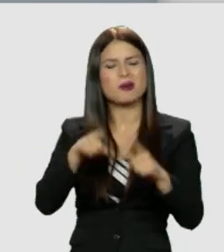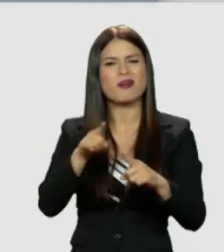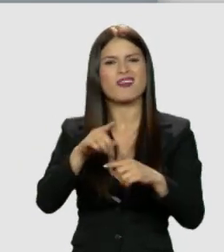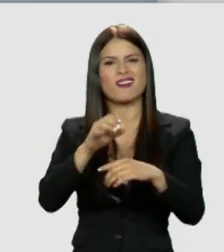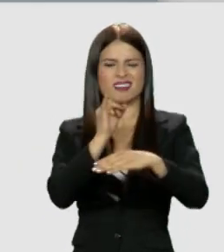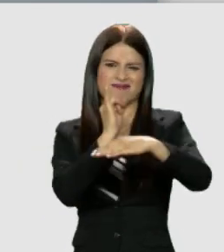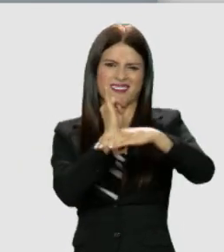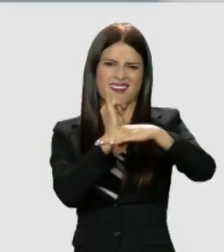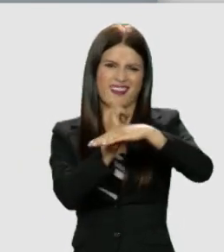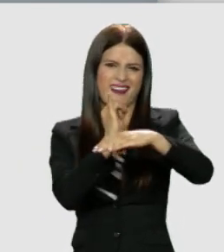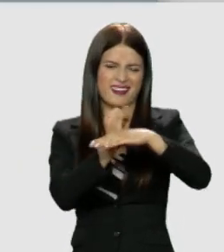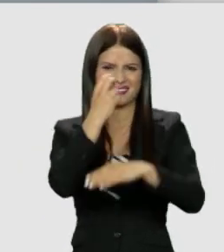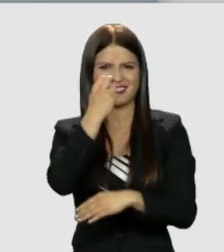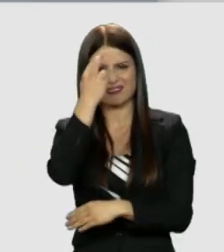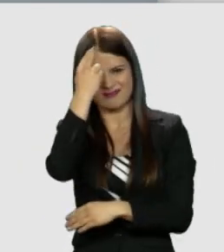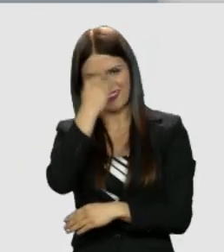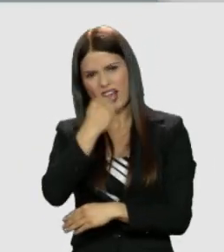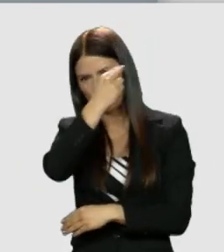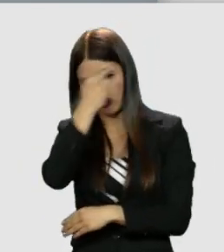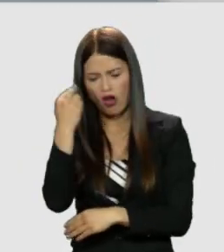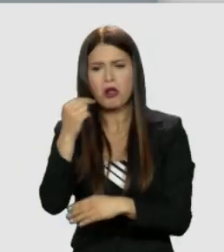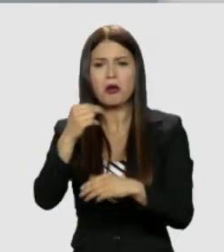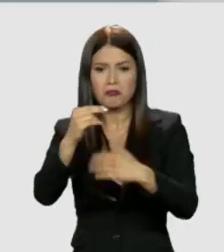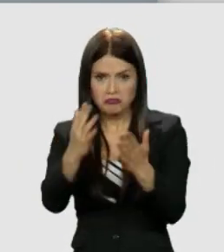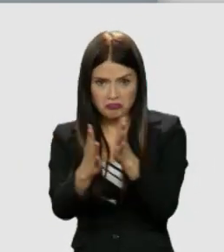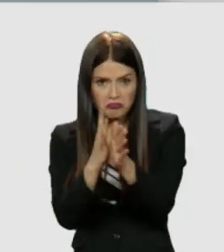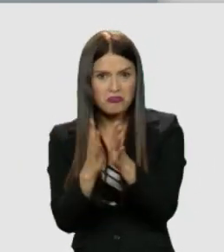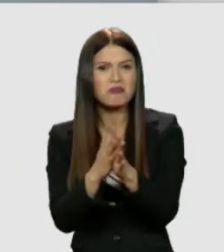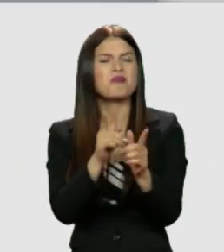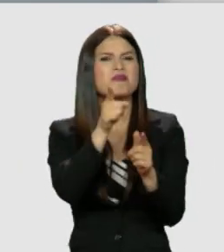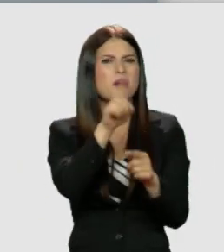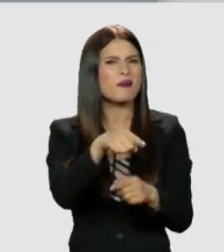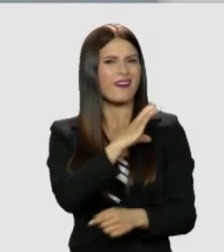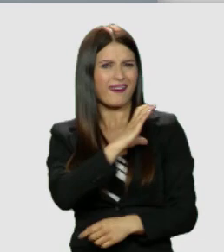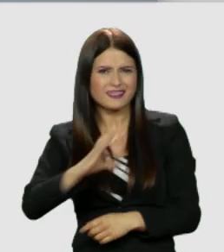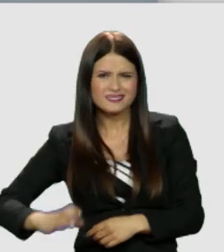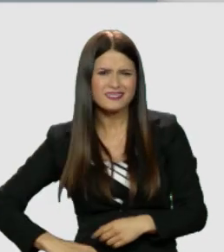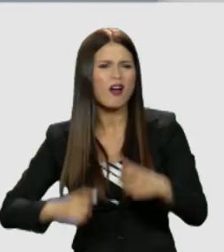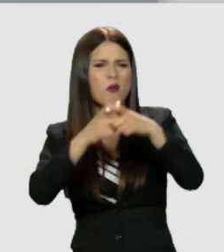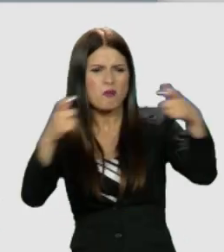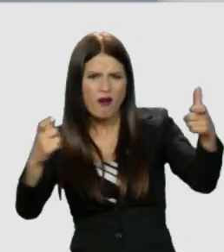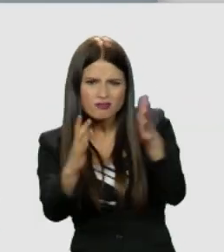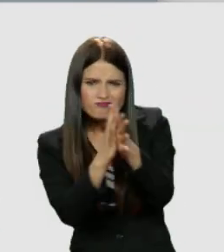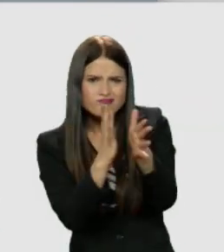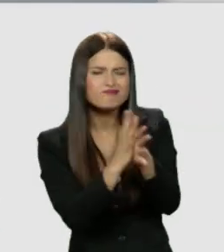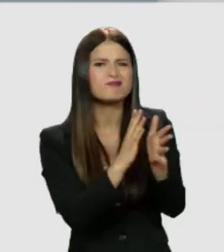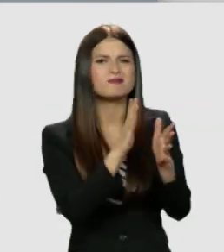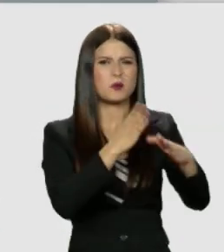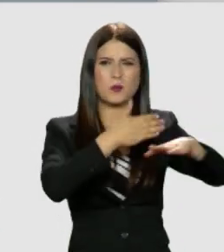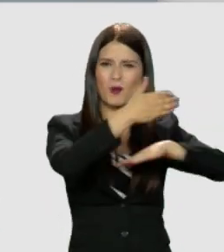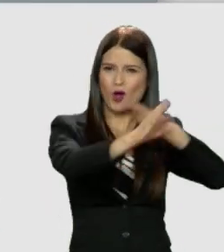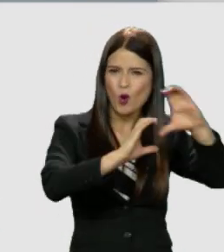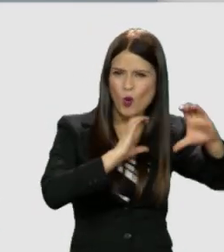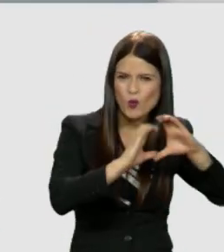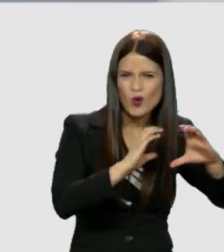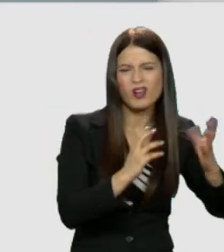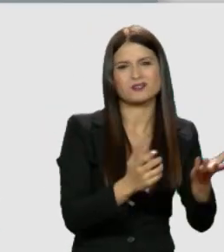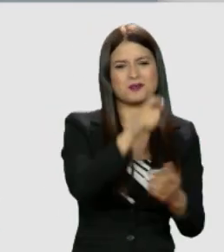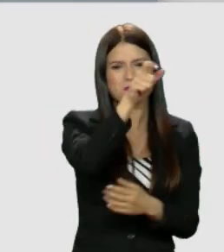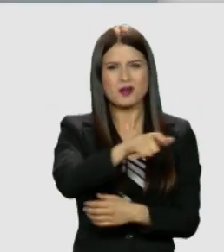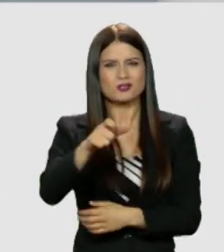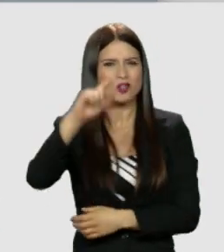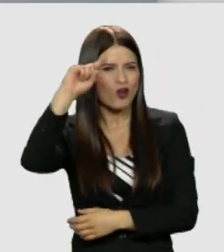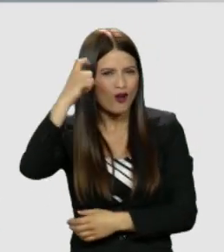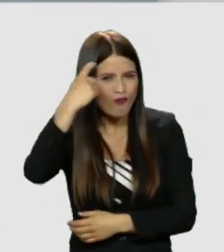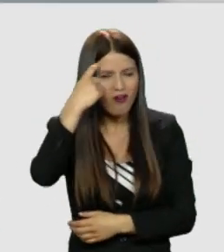Salazar La mayoría de los pastores cristianos los medios de comunicación los gobernadores y alcaldes de todo el país